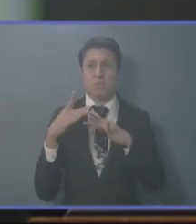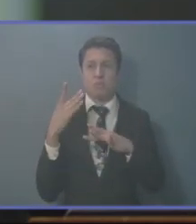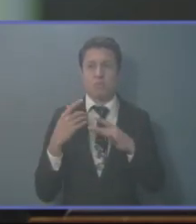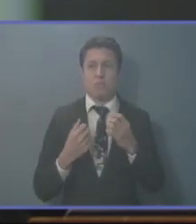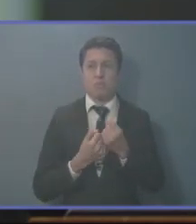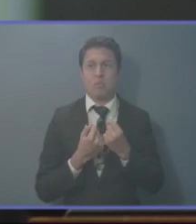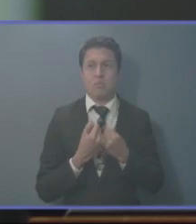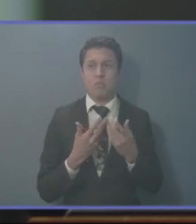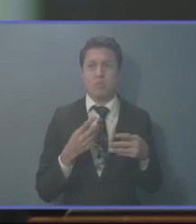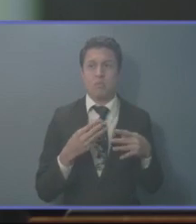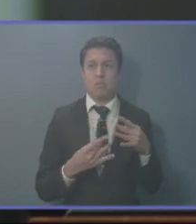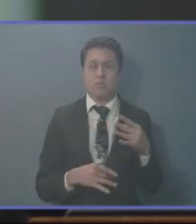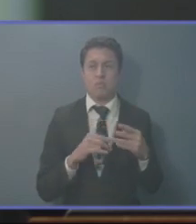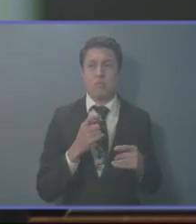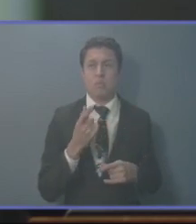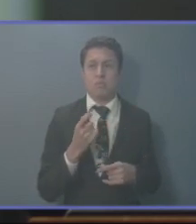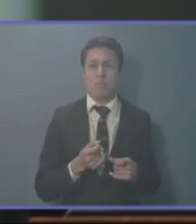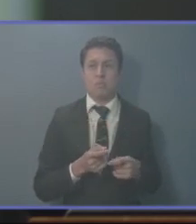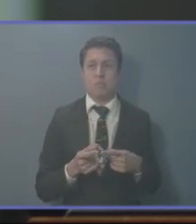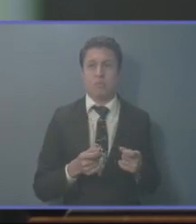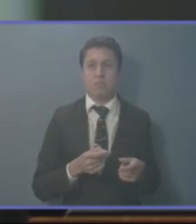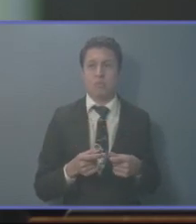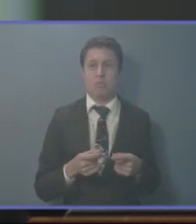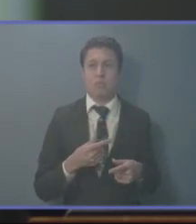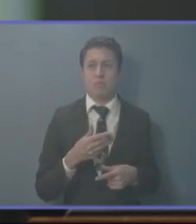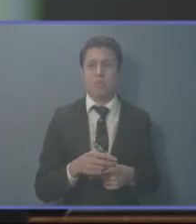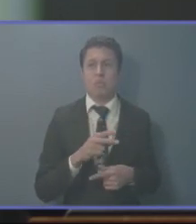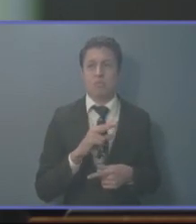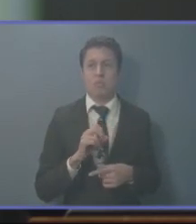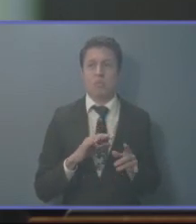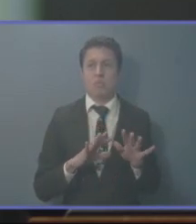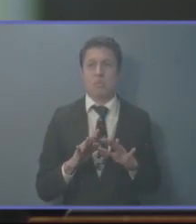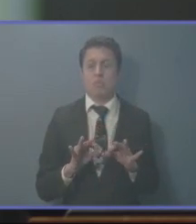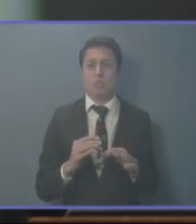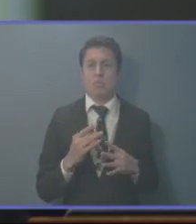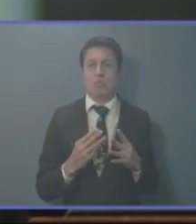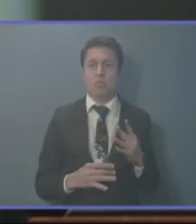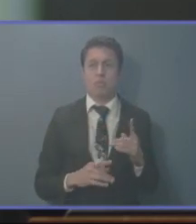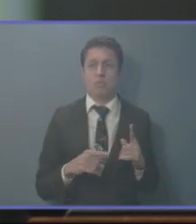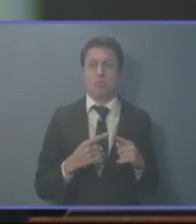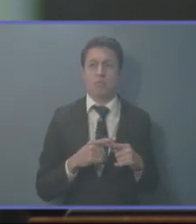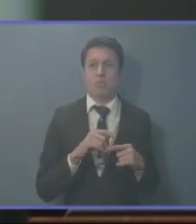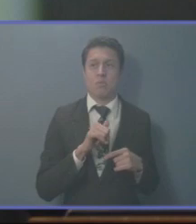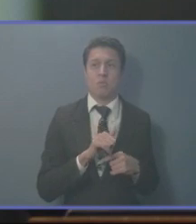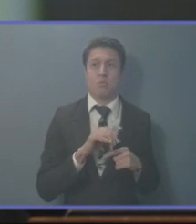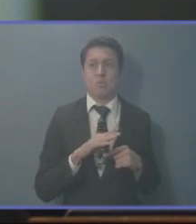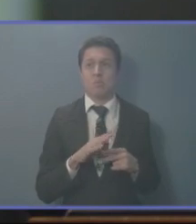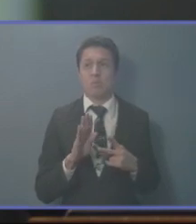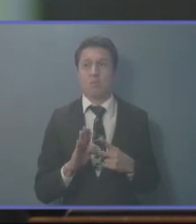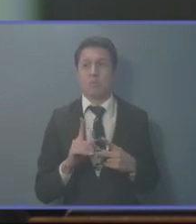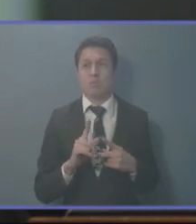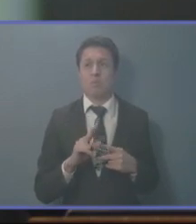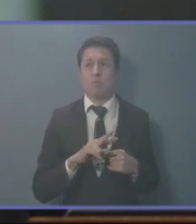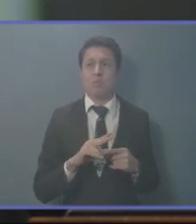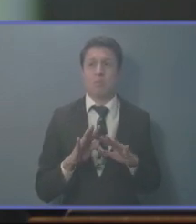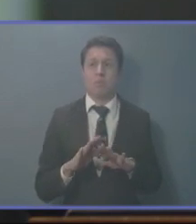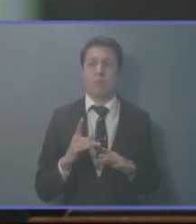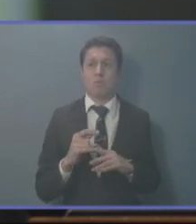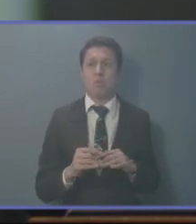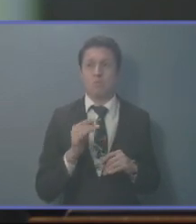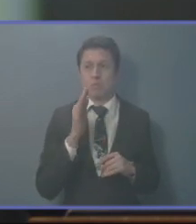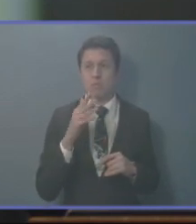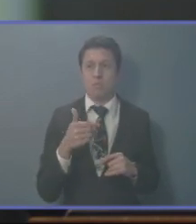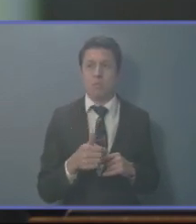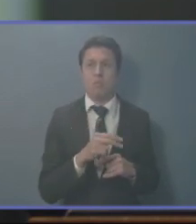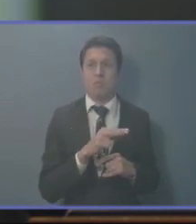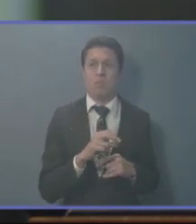crediticio registrado a diciembre de 2019 que tengan categoría de riesgo crediticio A o B al 29 de febrero de 2020 y que